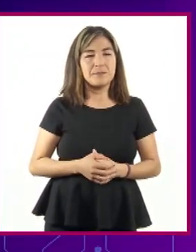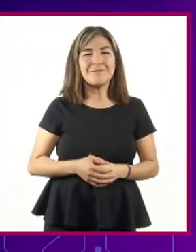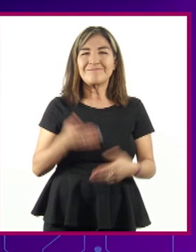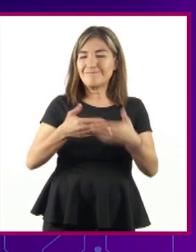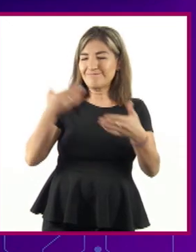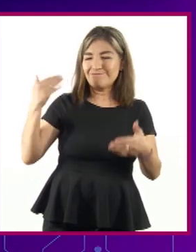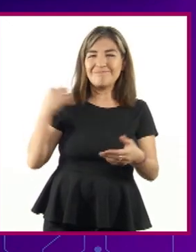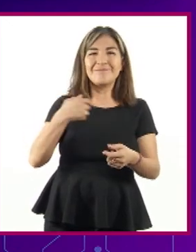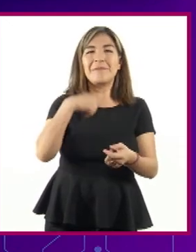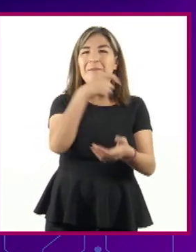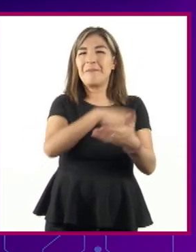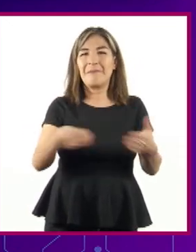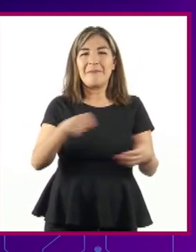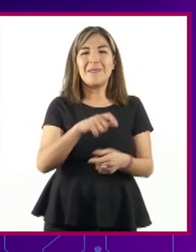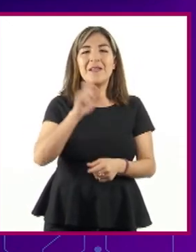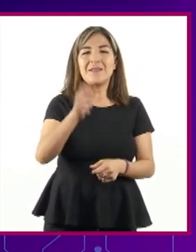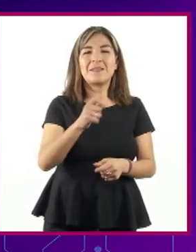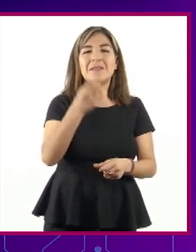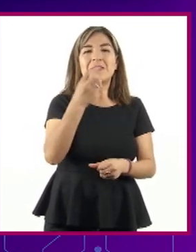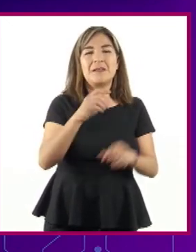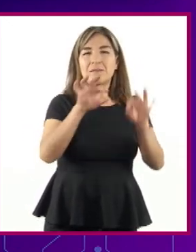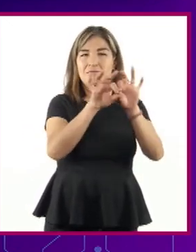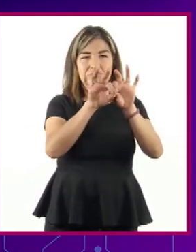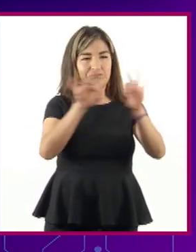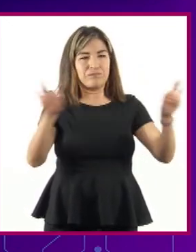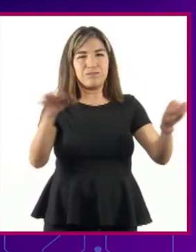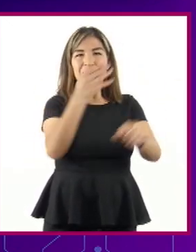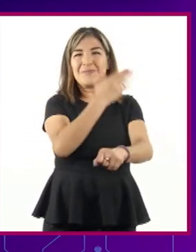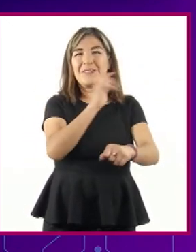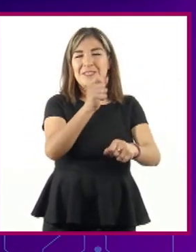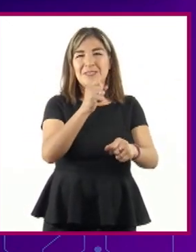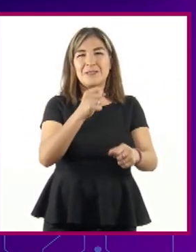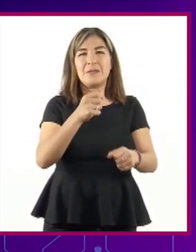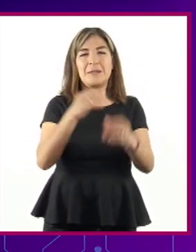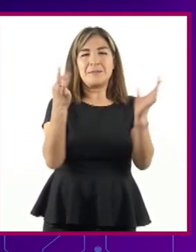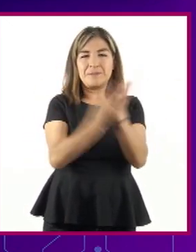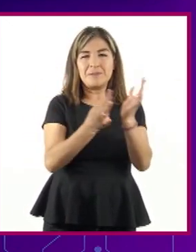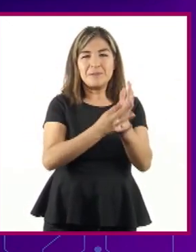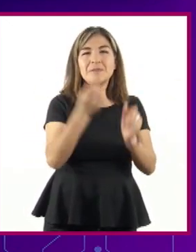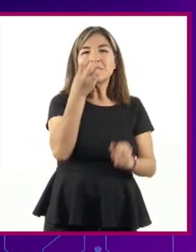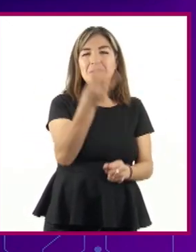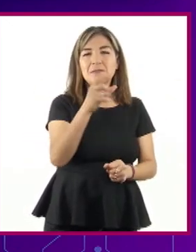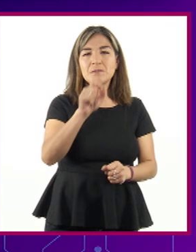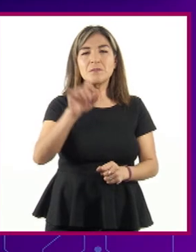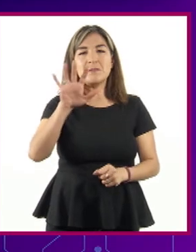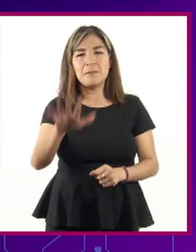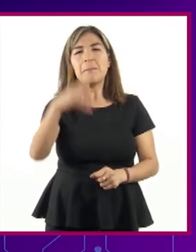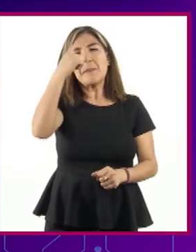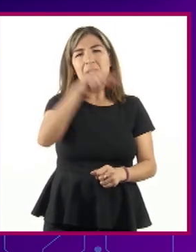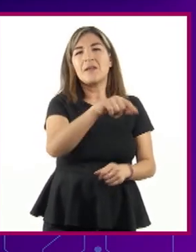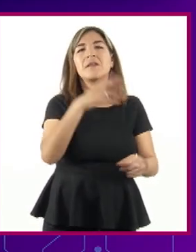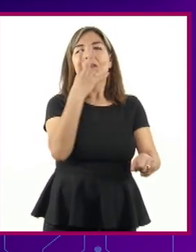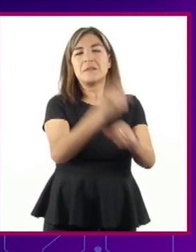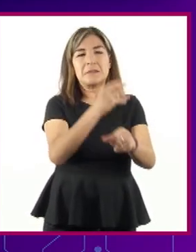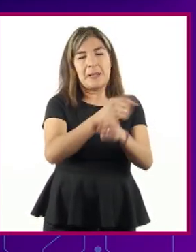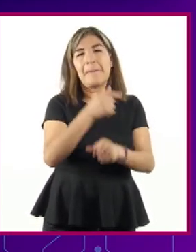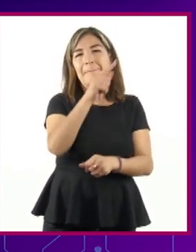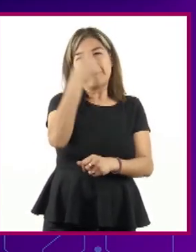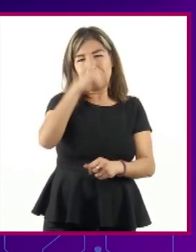de 3.5 metros de largo, de la cual utilicé 3/4 partes para un arreglo de mantenimiento en mi